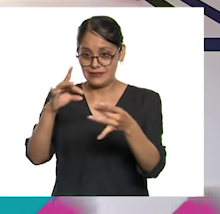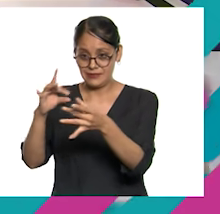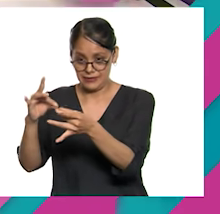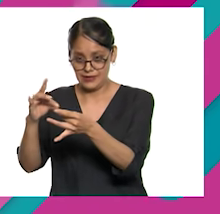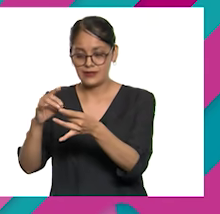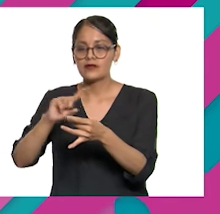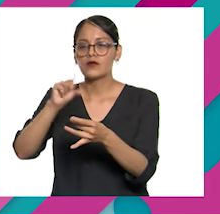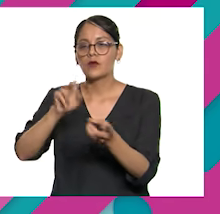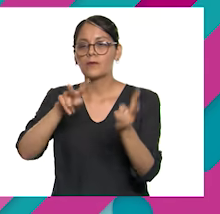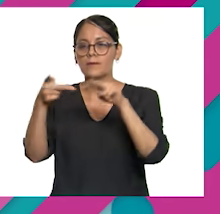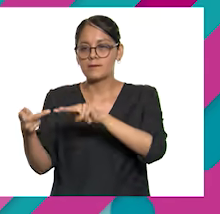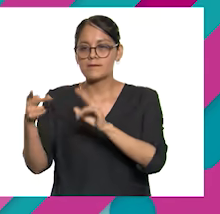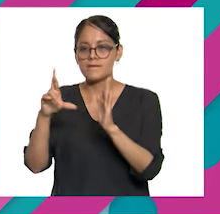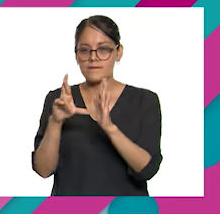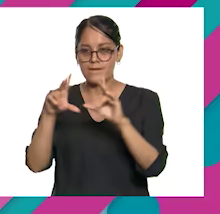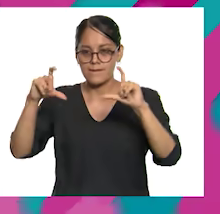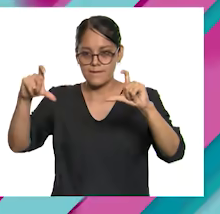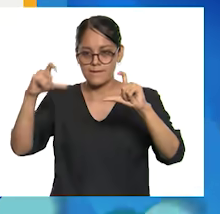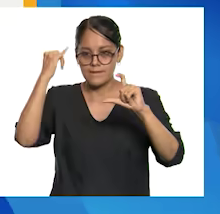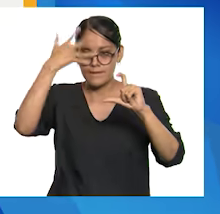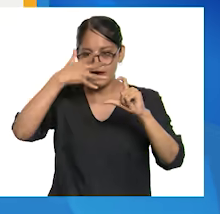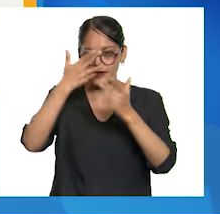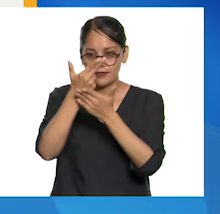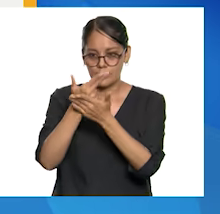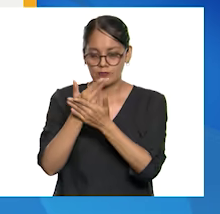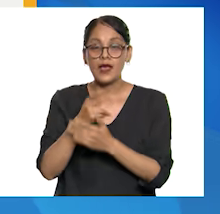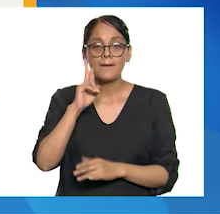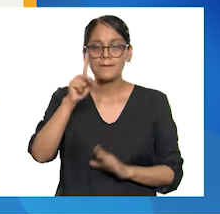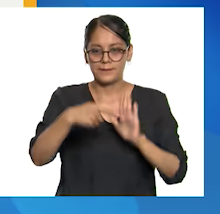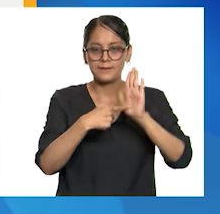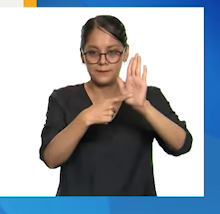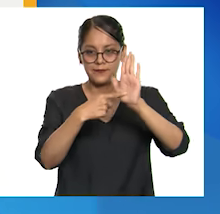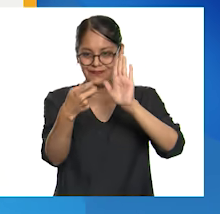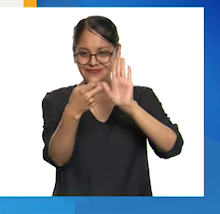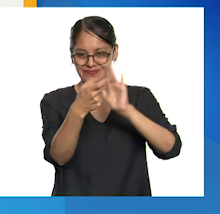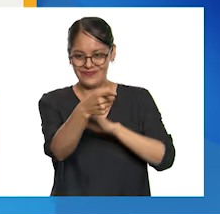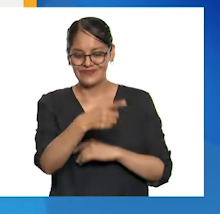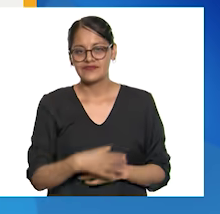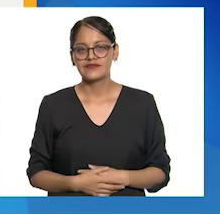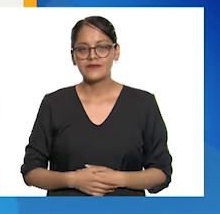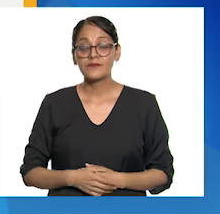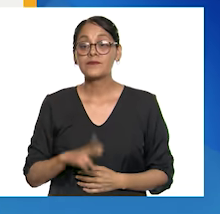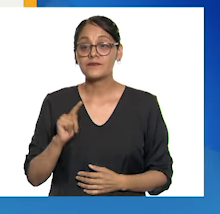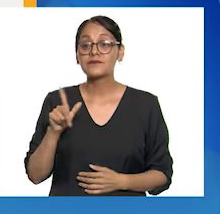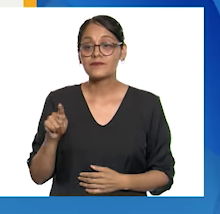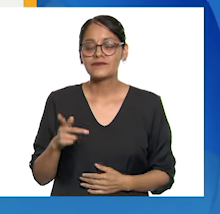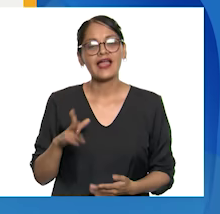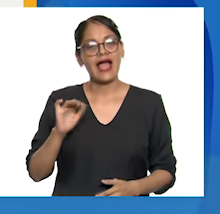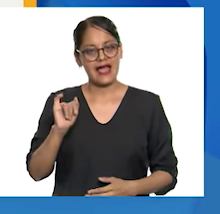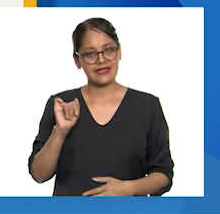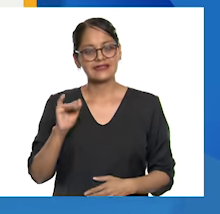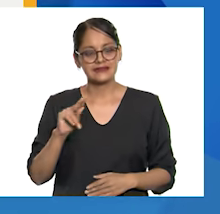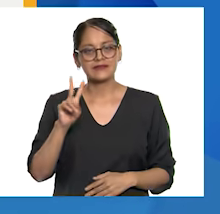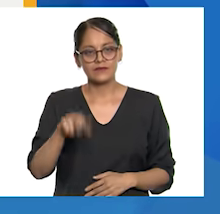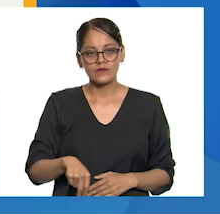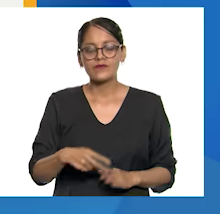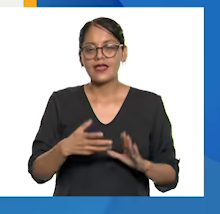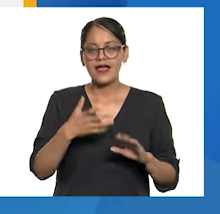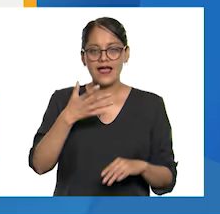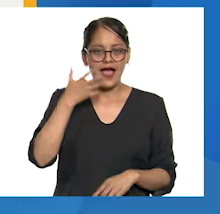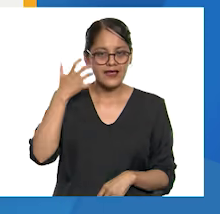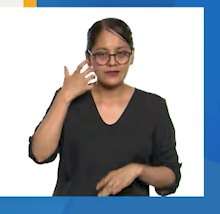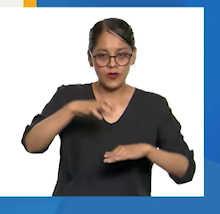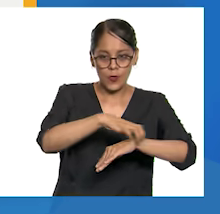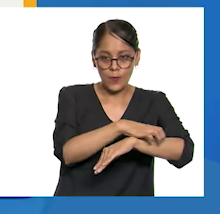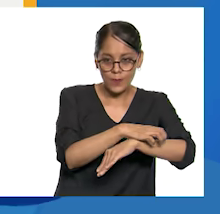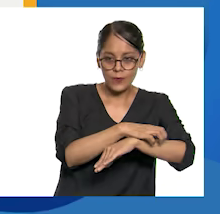ilustre. Les voy a poner un ejemplo. A ver, veamos. Vamos a ver en pantalla. ¿Qué tal? Ah, claro. El gato con botas